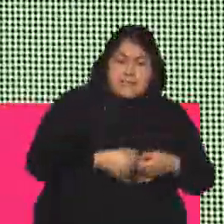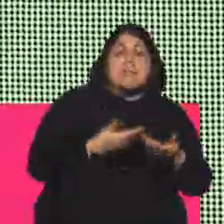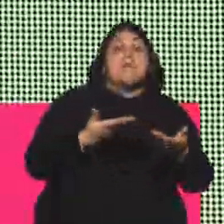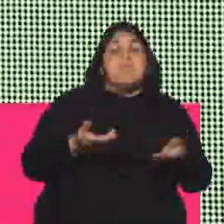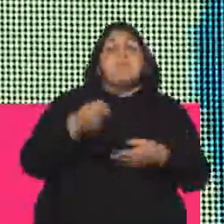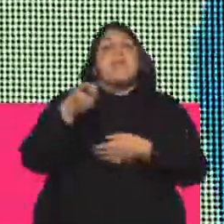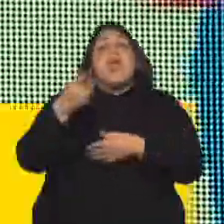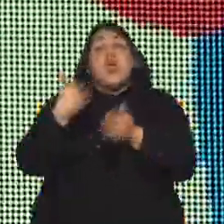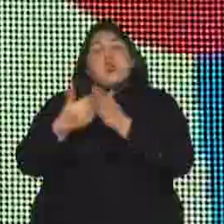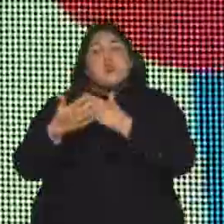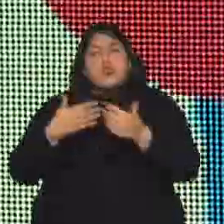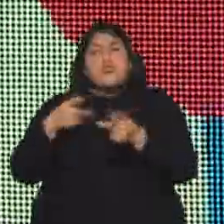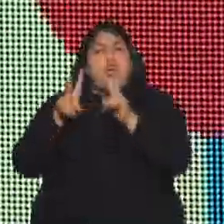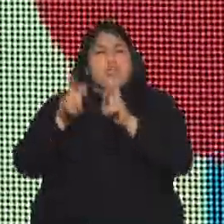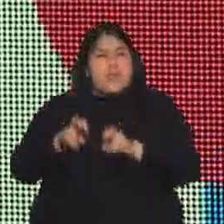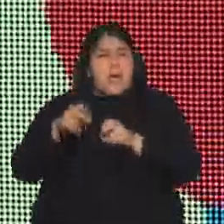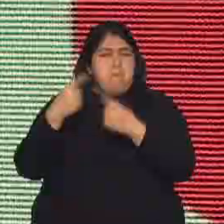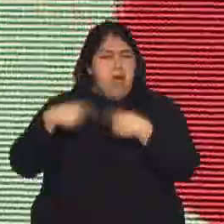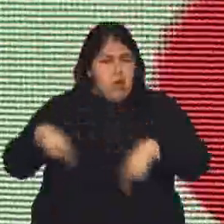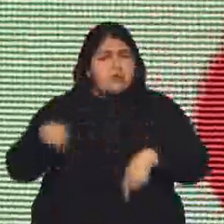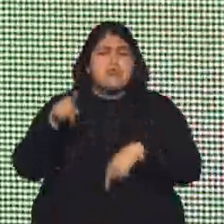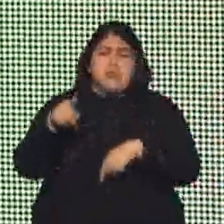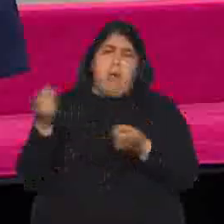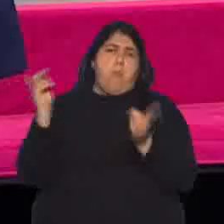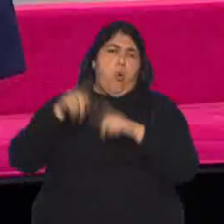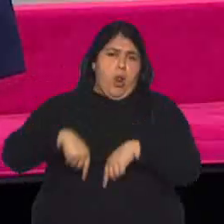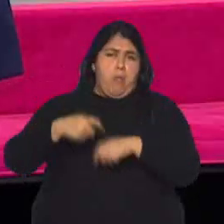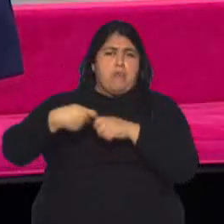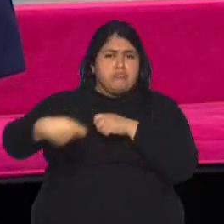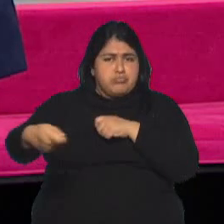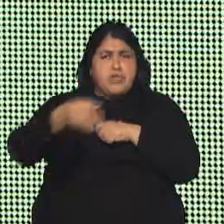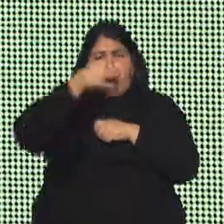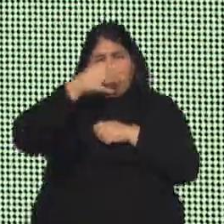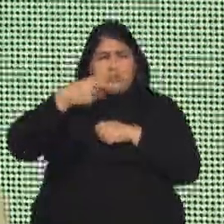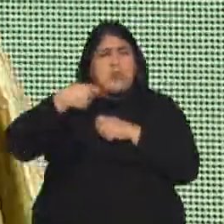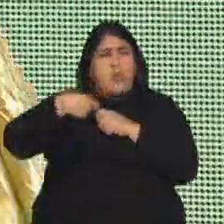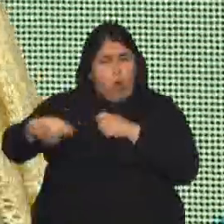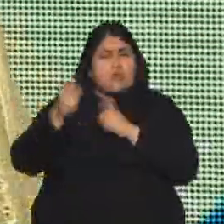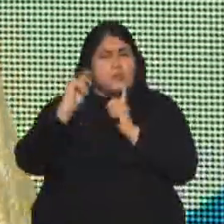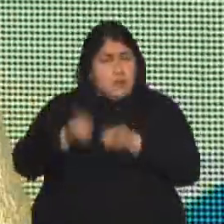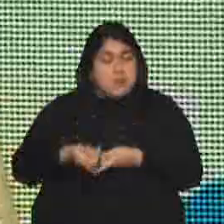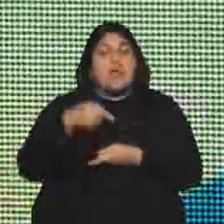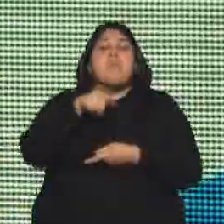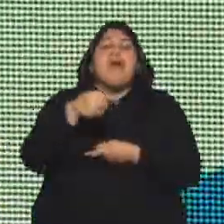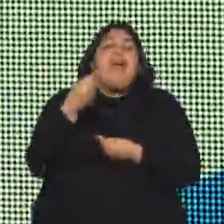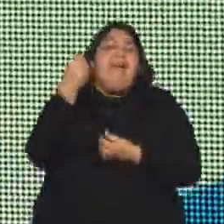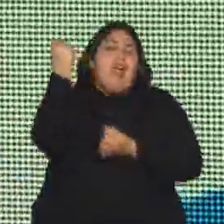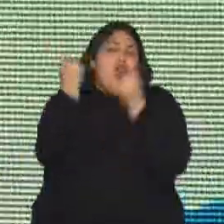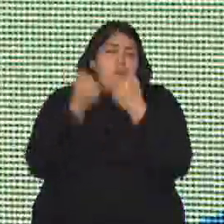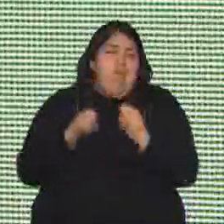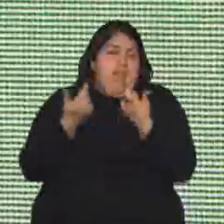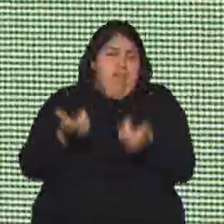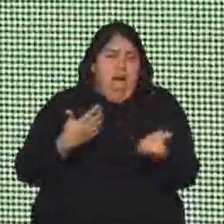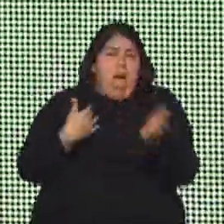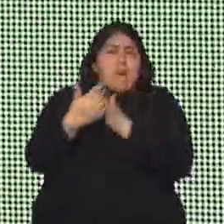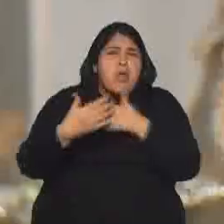ahora 24, es algo re importante para el que quiere, primero para dinamizar la economía, ¿no? Claro, porque todo lo que es ladrillo,